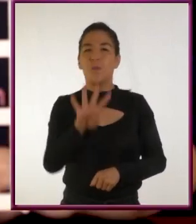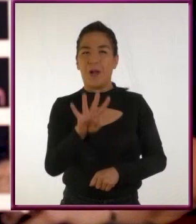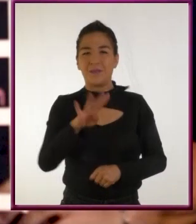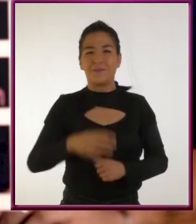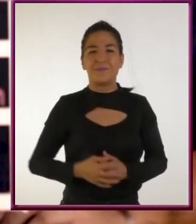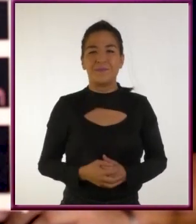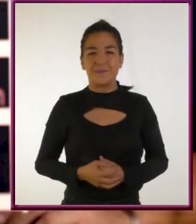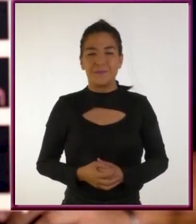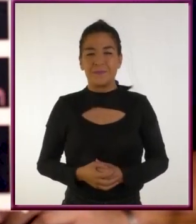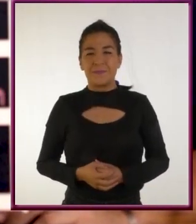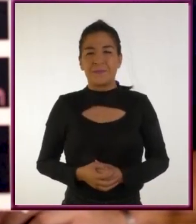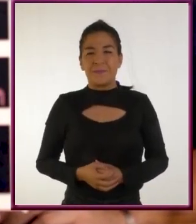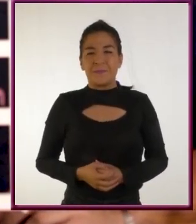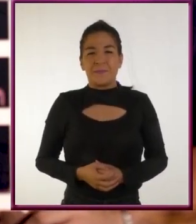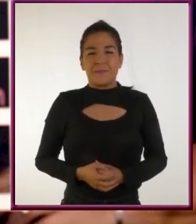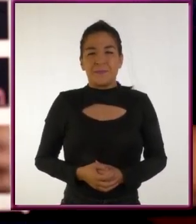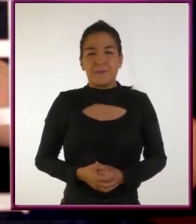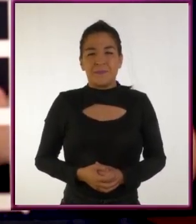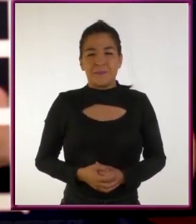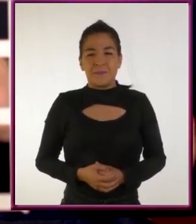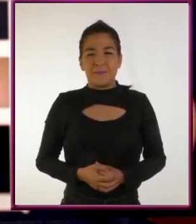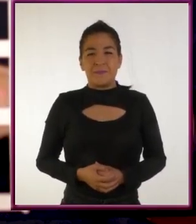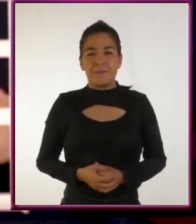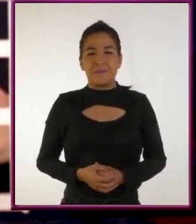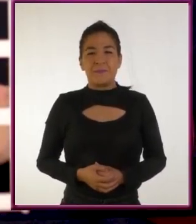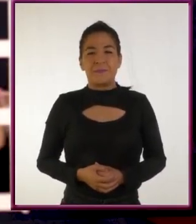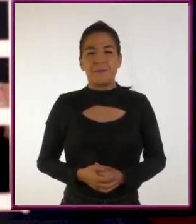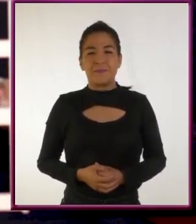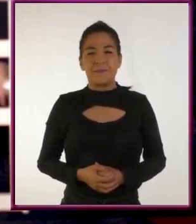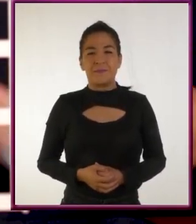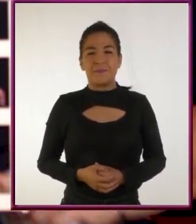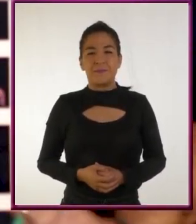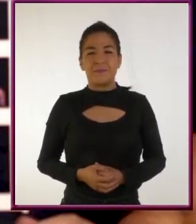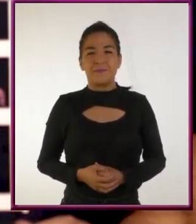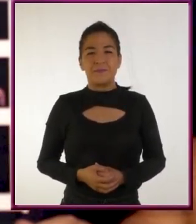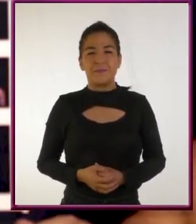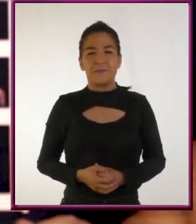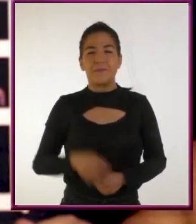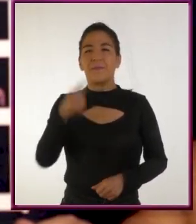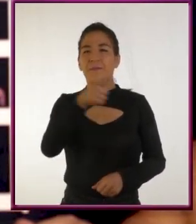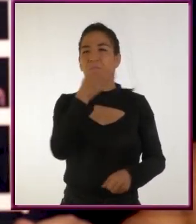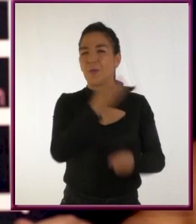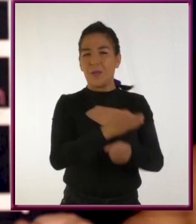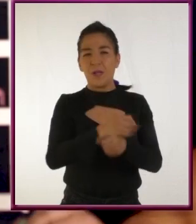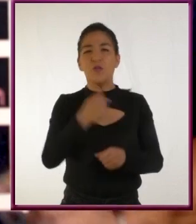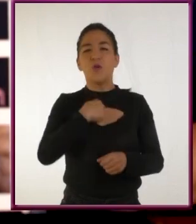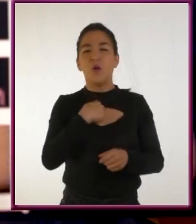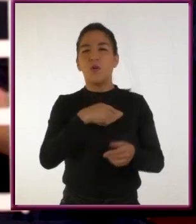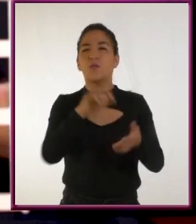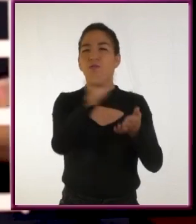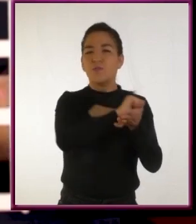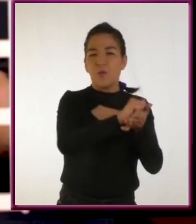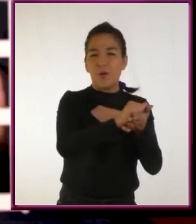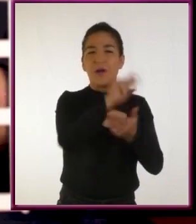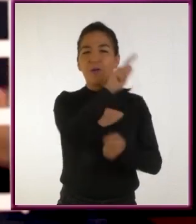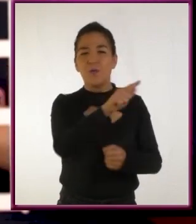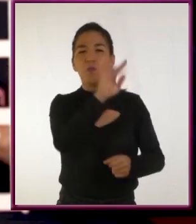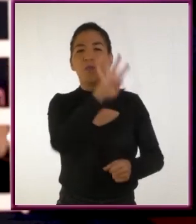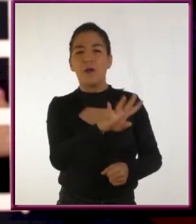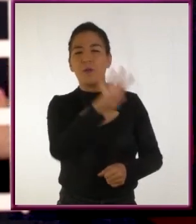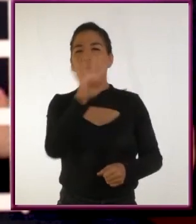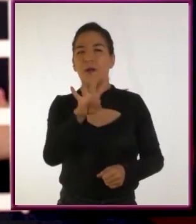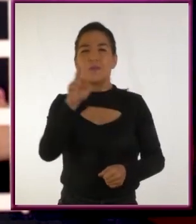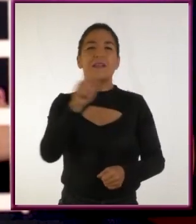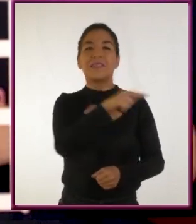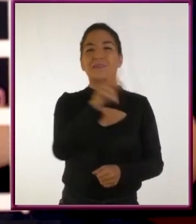bien. Lo voy a borrar Te colocas el y 4. voy a colocar el 4. Y yo voy eliminando los